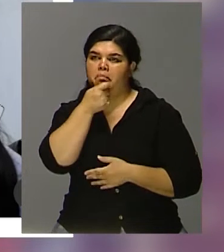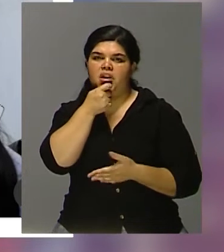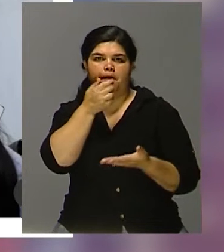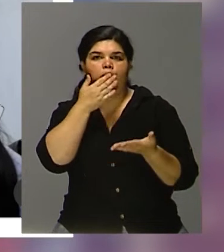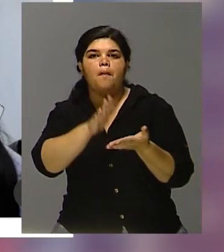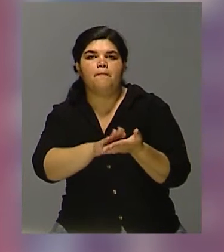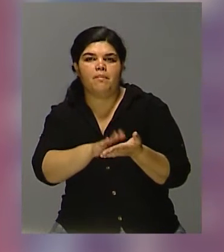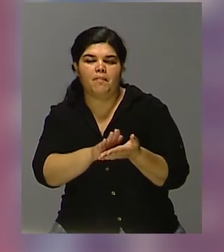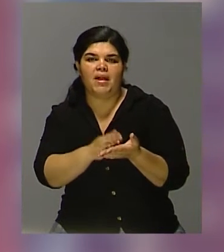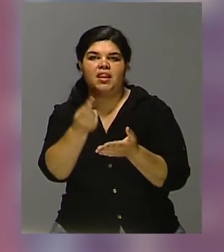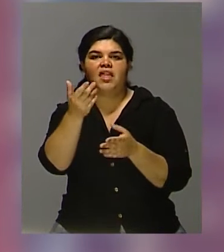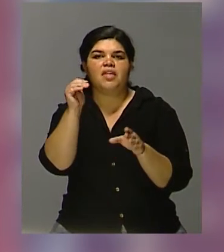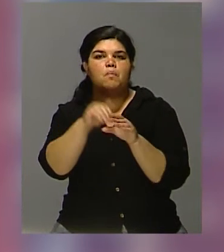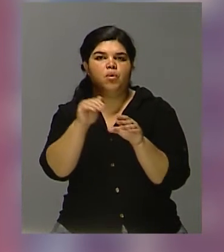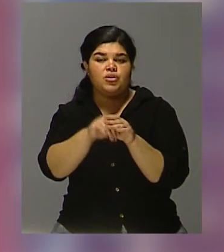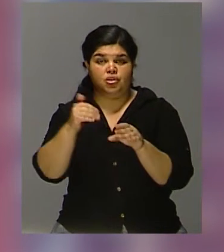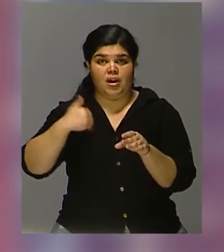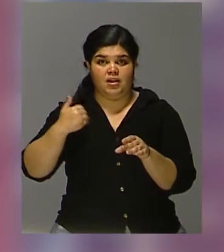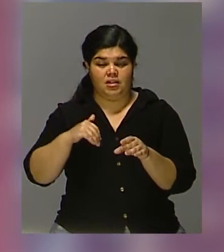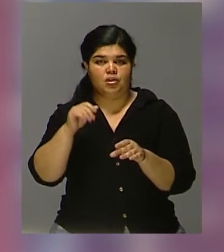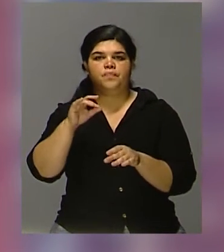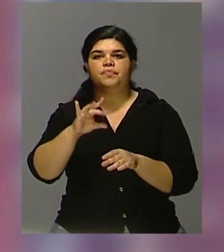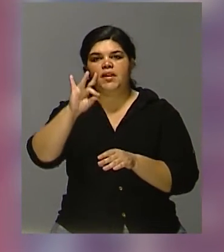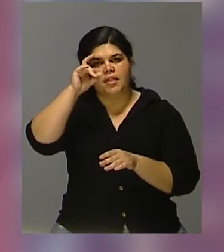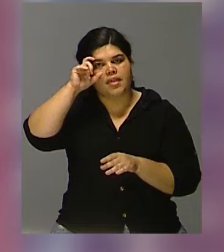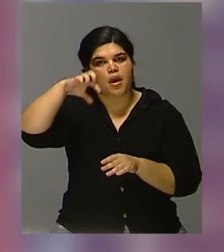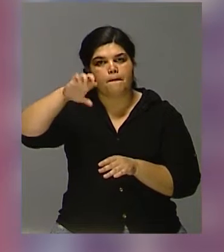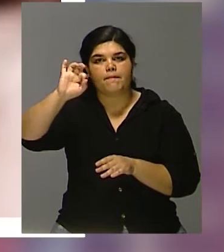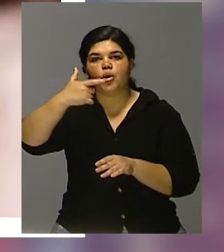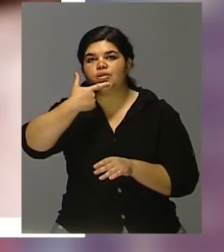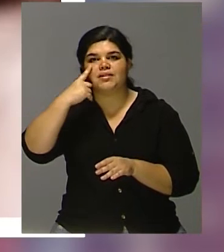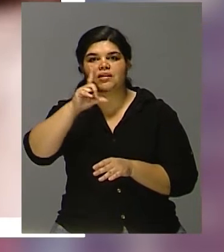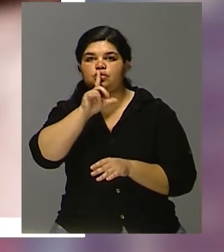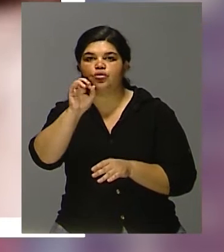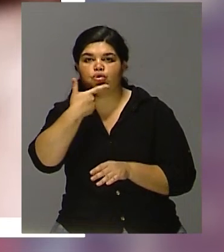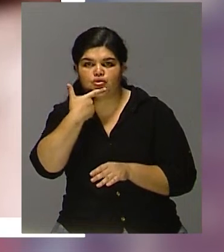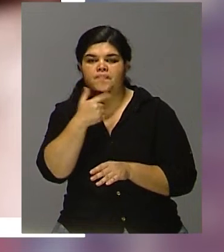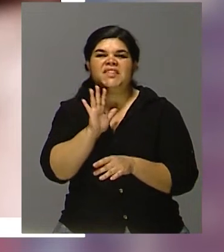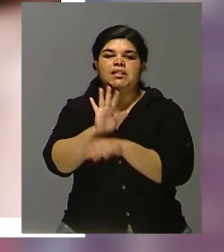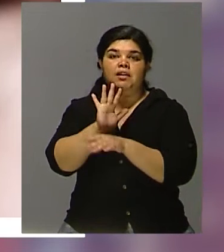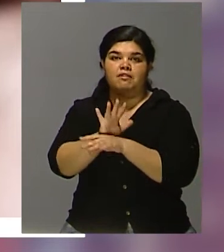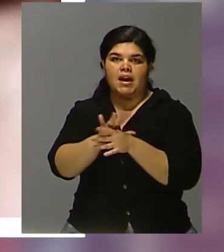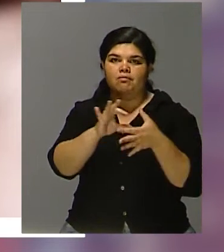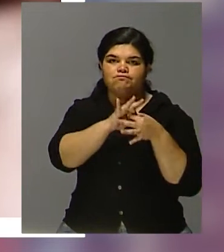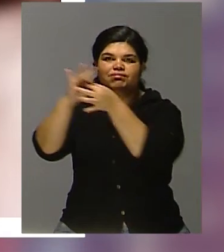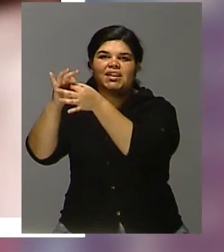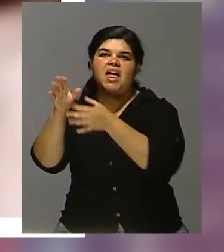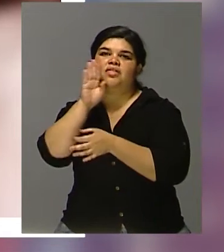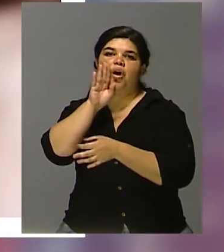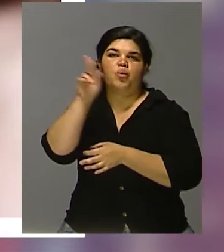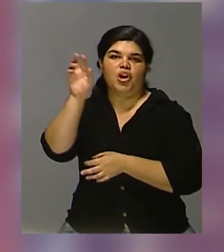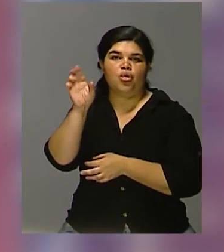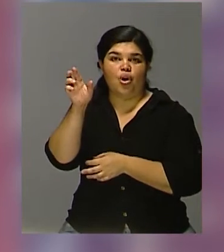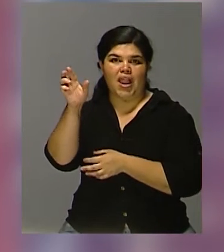depósito argentino que representan acciones de los Estados Unidos, por lo tanto están atadas a dólar, haciéndolo muy simple